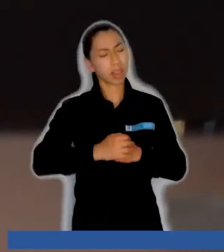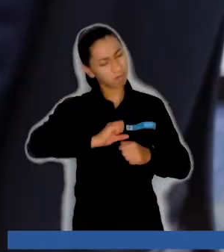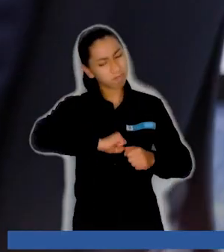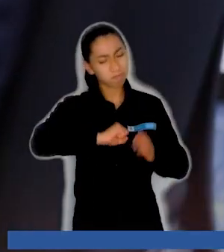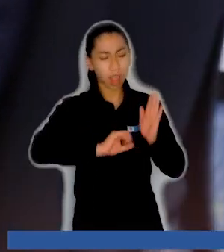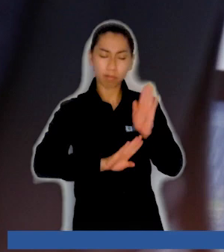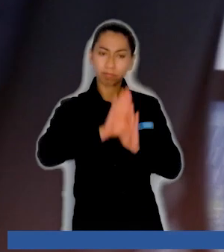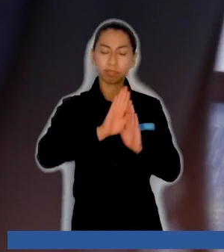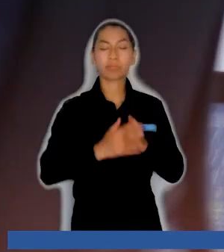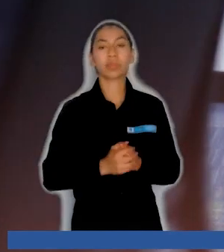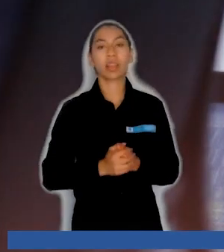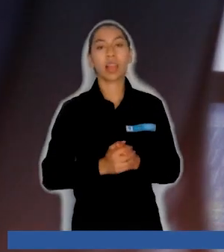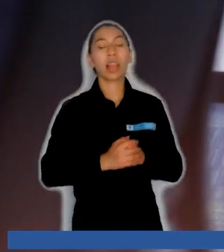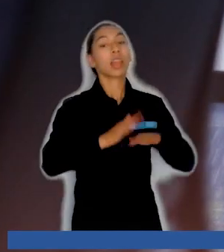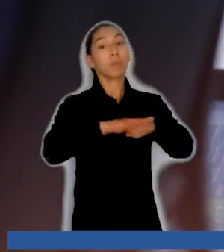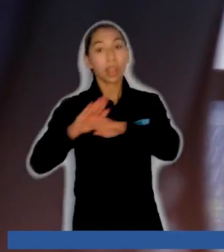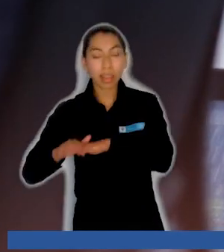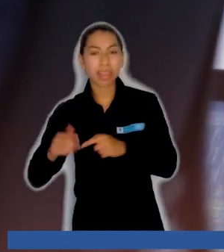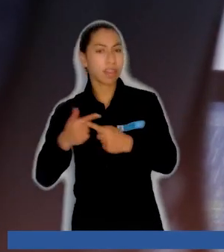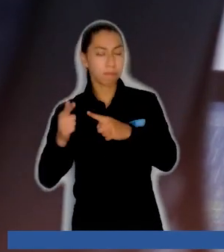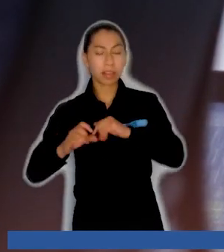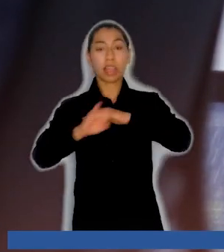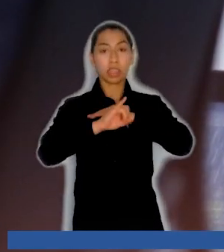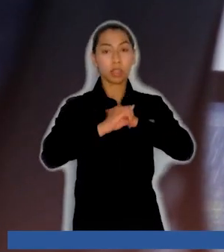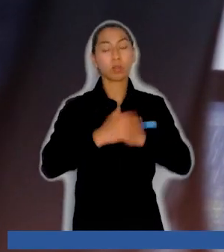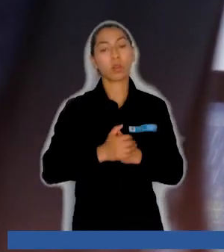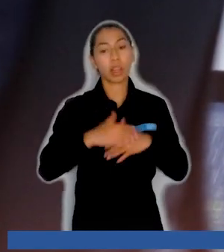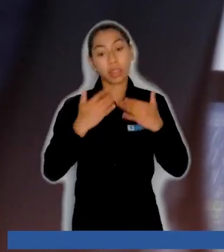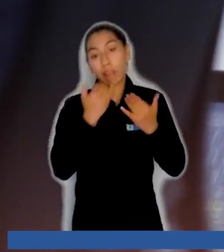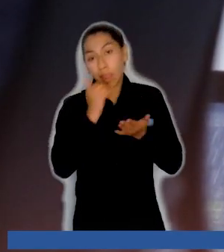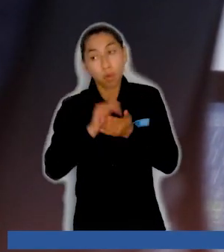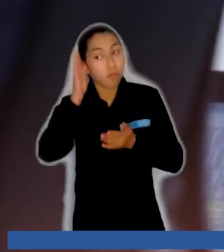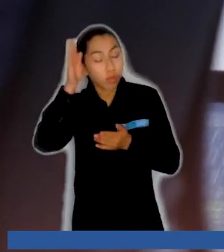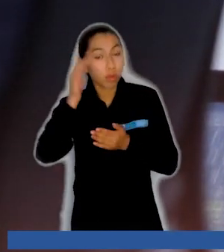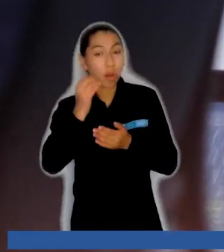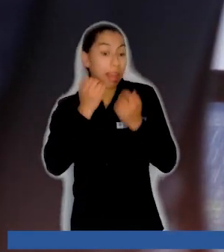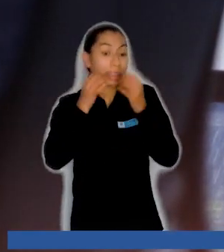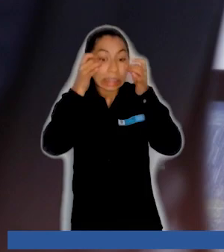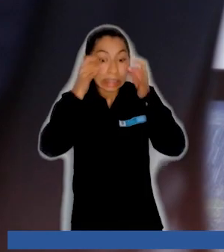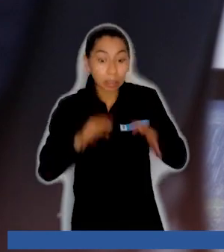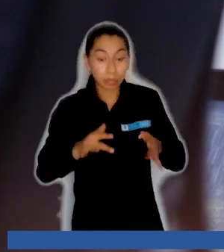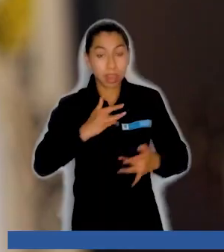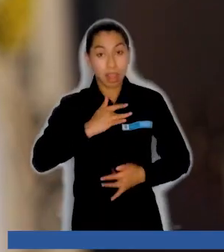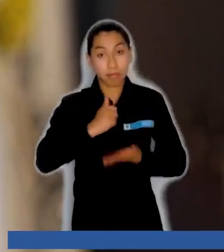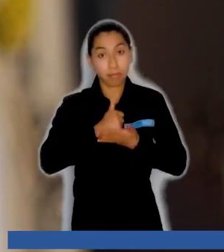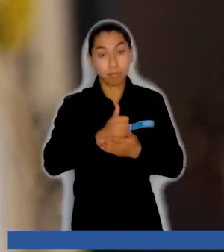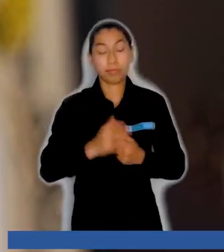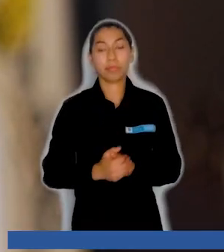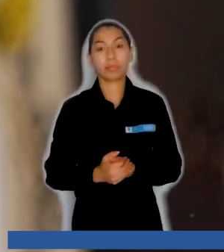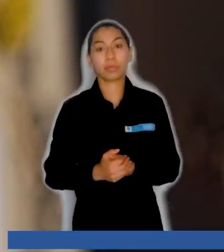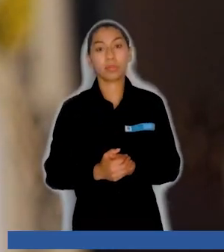fortalecer las capacidades de las autoridades en la preparación y respuesta ante las emergencias humanitarias. Con este proyecto se busca